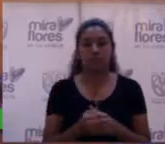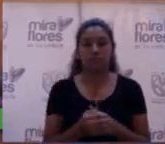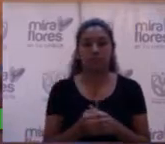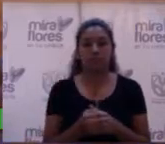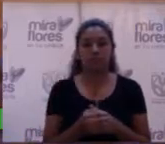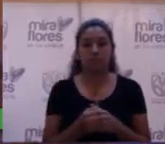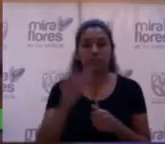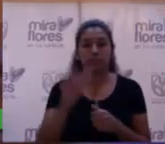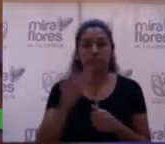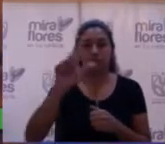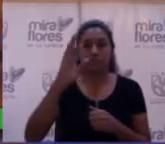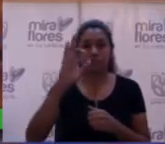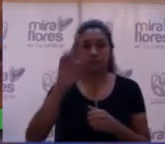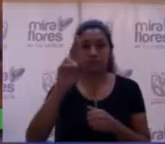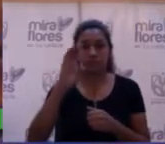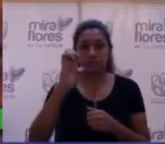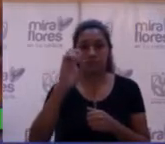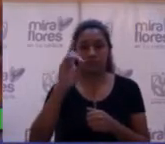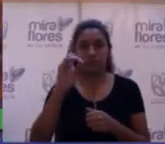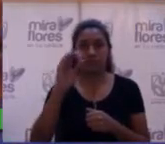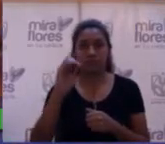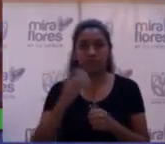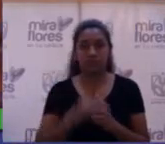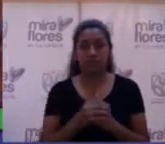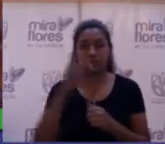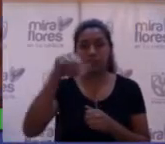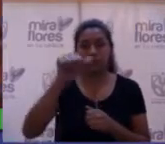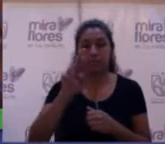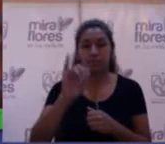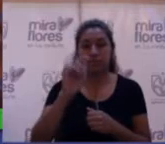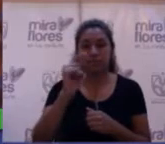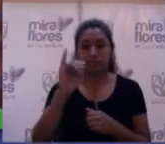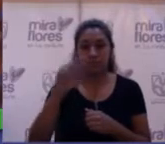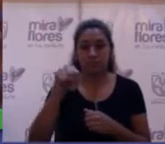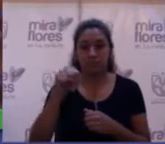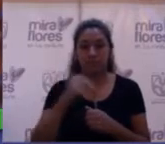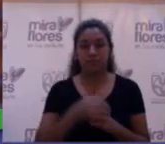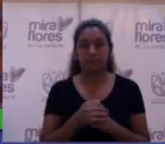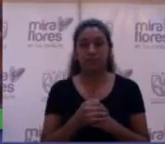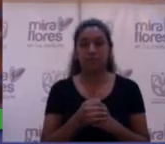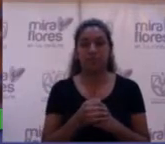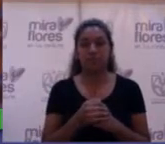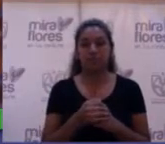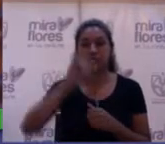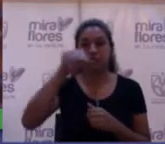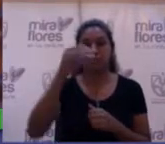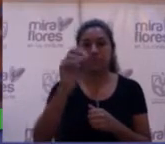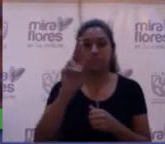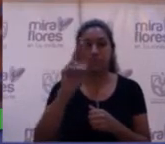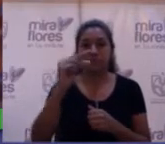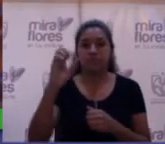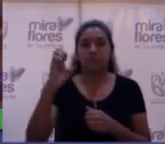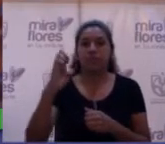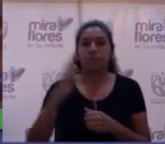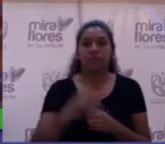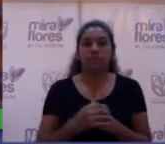Señor Alfredo Lee Gabriel. Señor Martín Bustamante Castro. Señor Jorge de Albertis González del